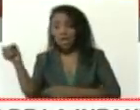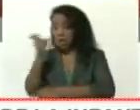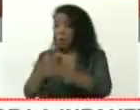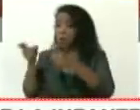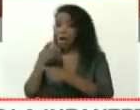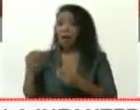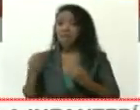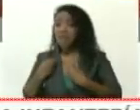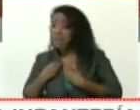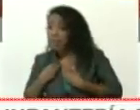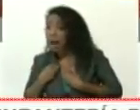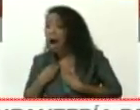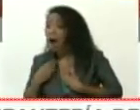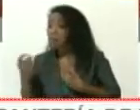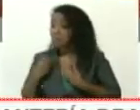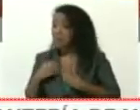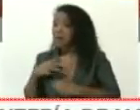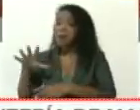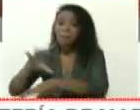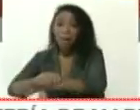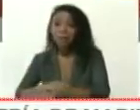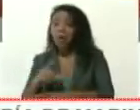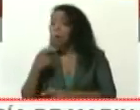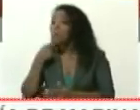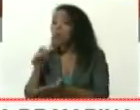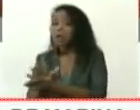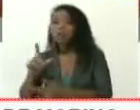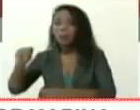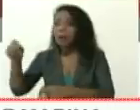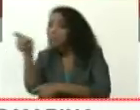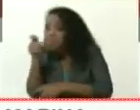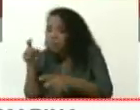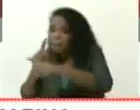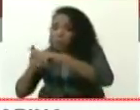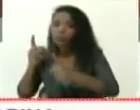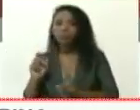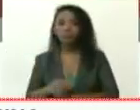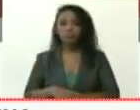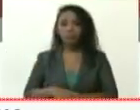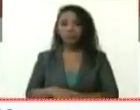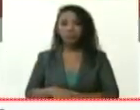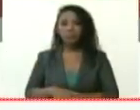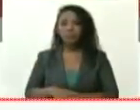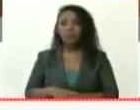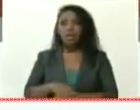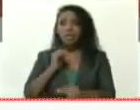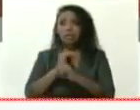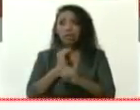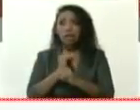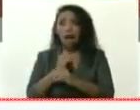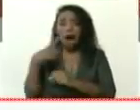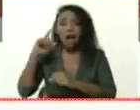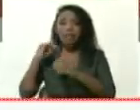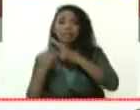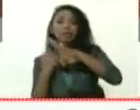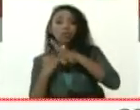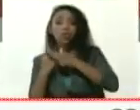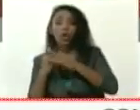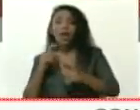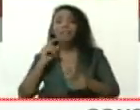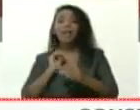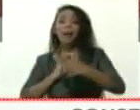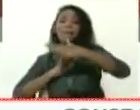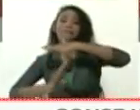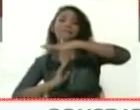que falta, y lo han hecho. Algunos compañeros han puesto en la web de... hay una institución de las migraciones en